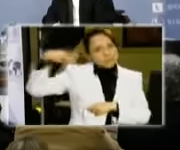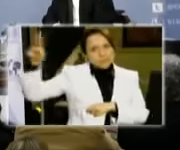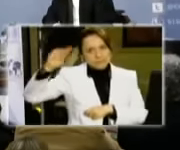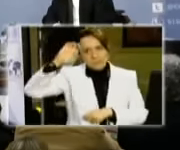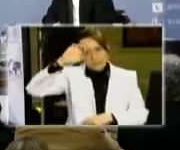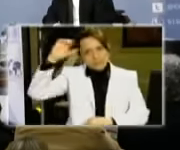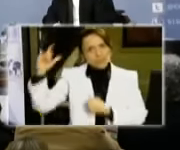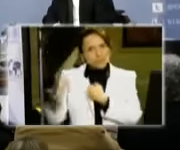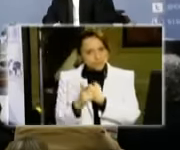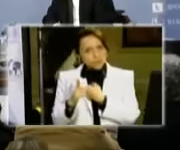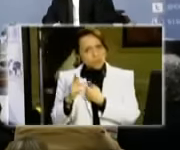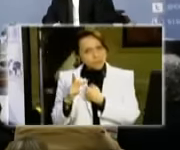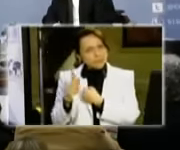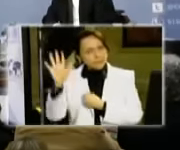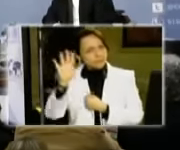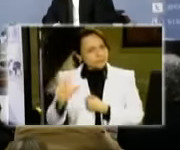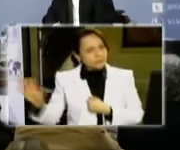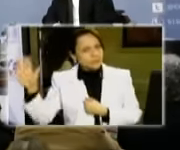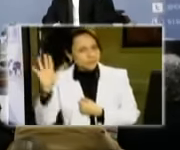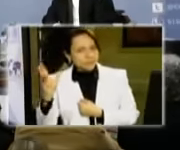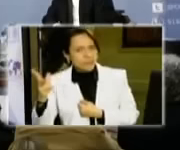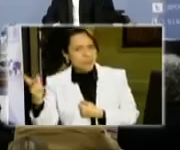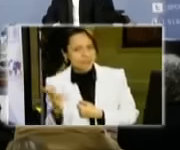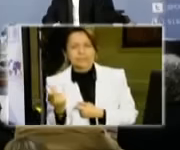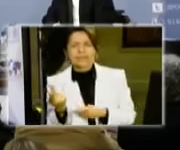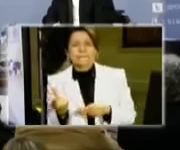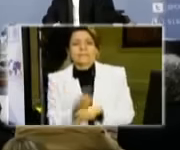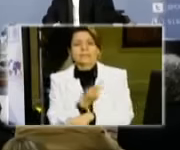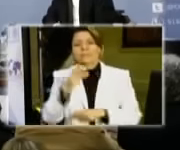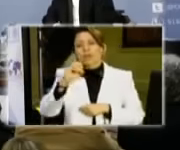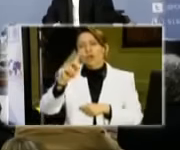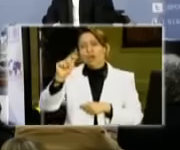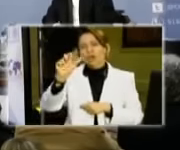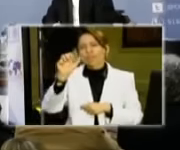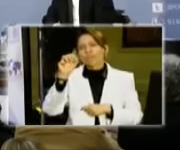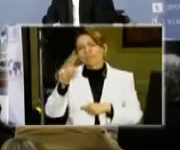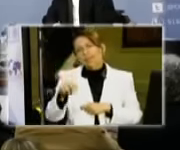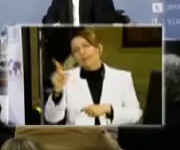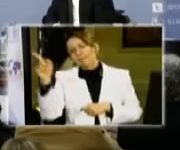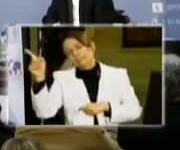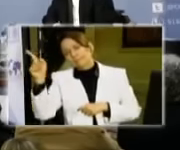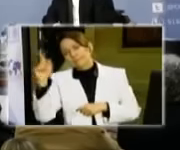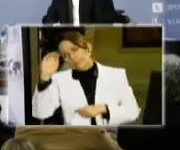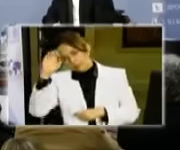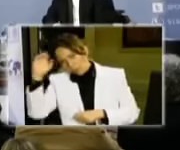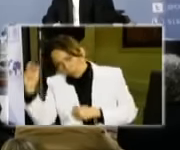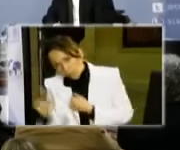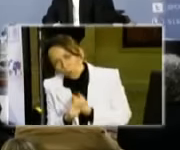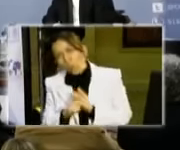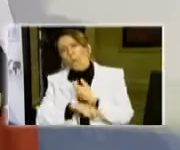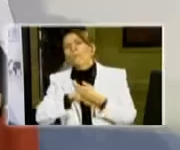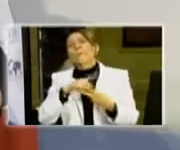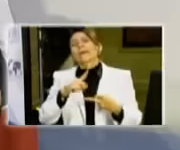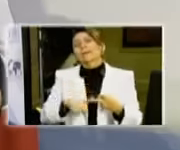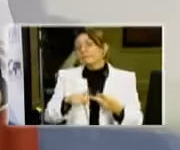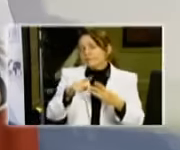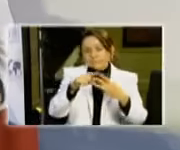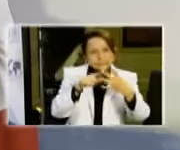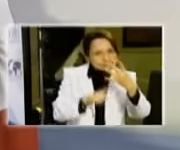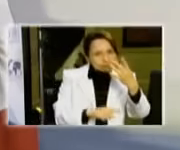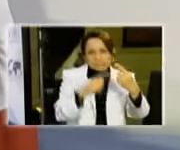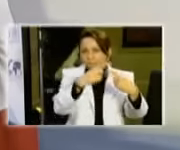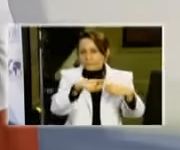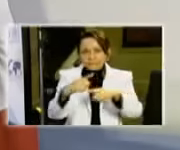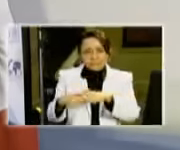afirmaciones. El avance de la OTAN en Europa, la respuesta de Rusia con la anexión de Crimea y el